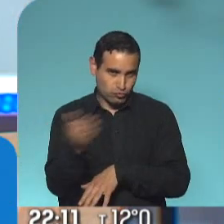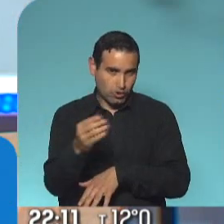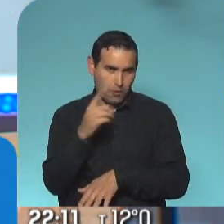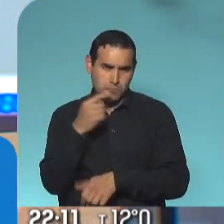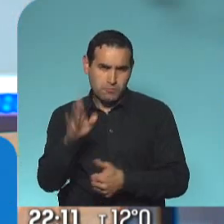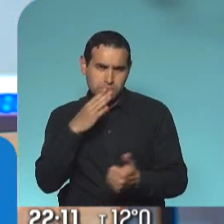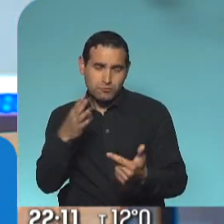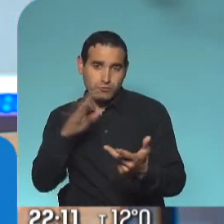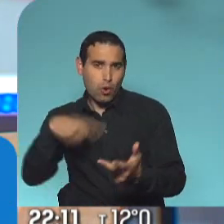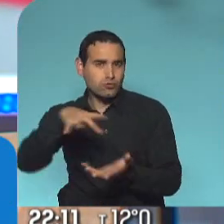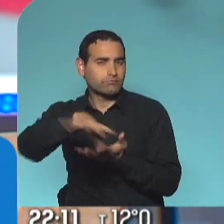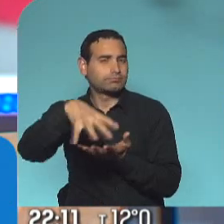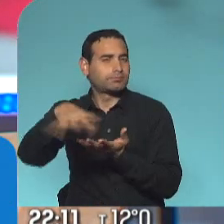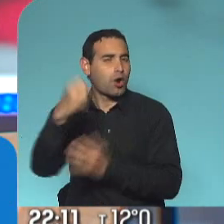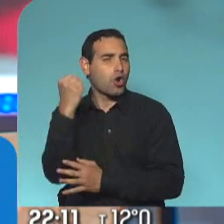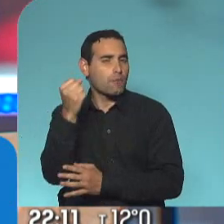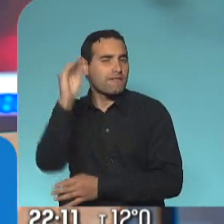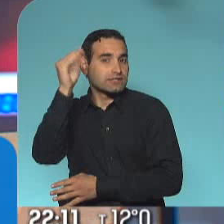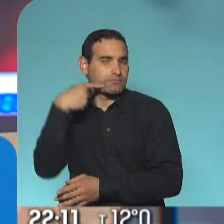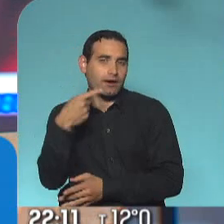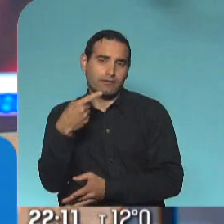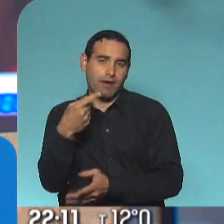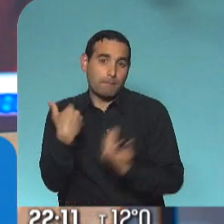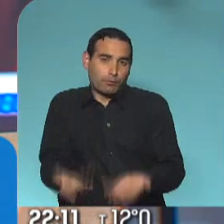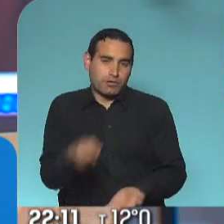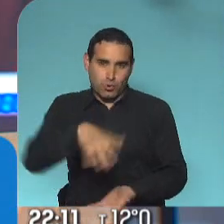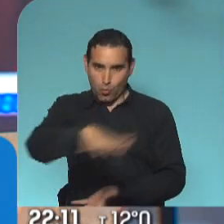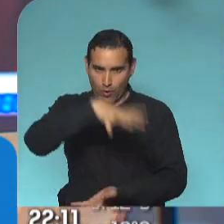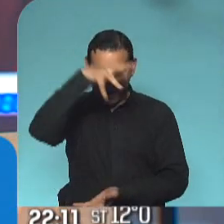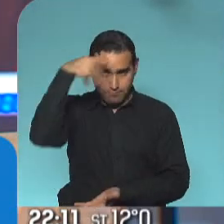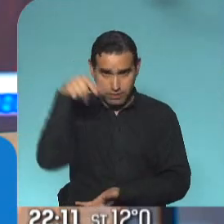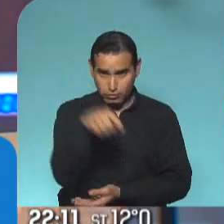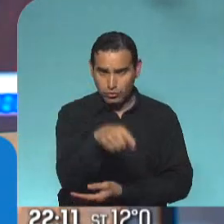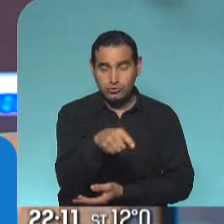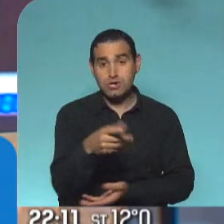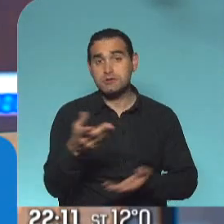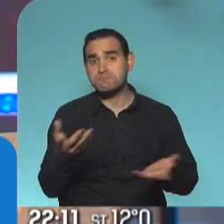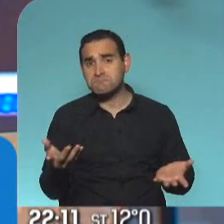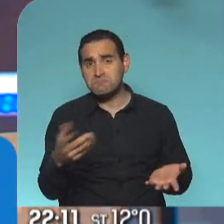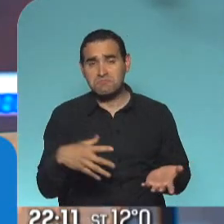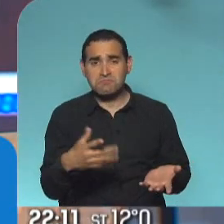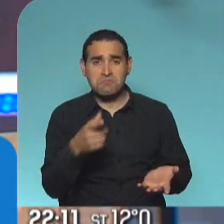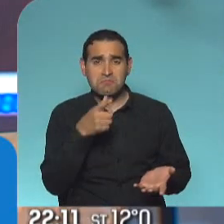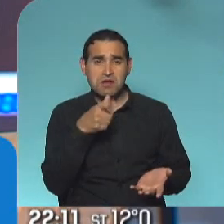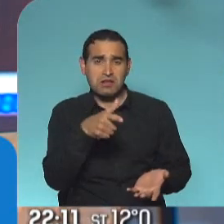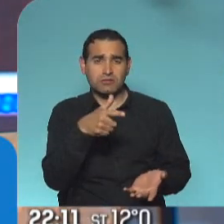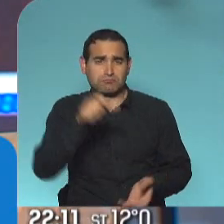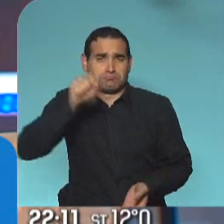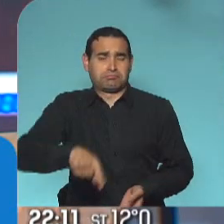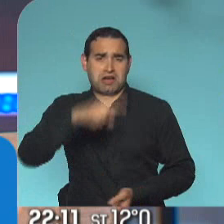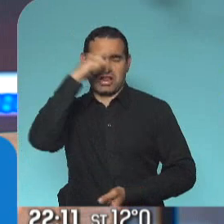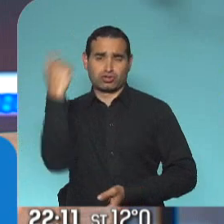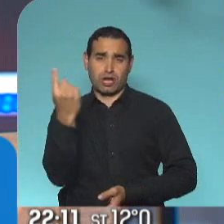a otros sectores de la economía de Brasil para poder explotar esa región, la Amazonía, como si fuera nacional.